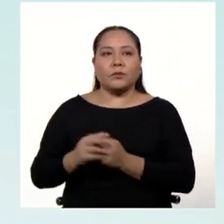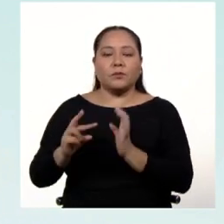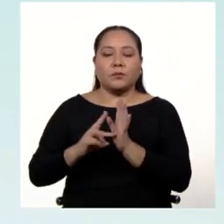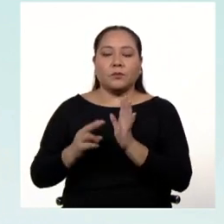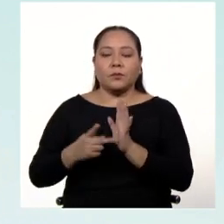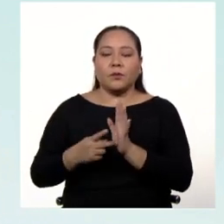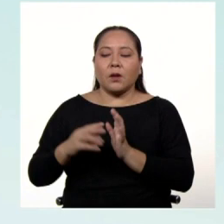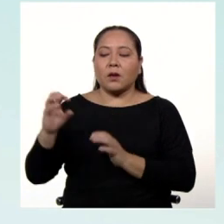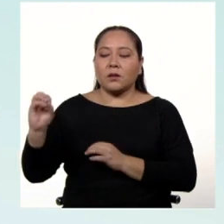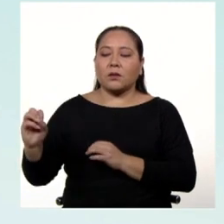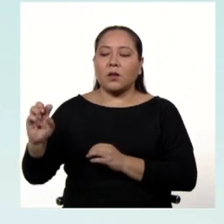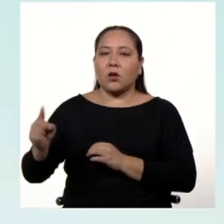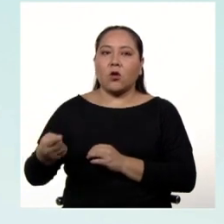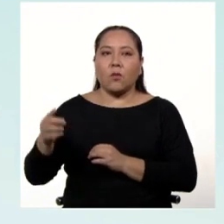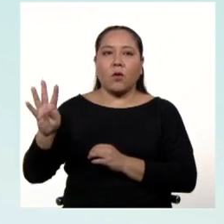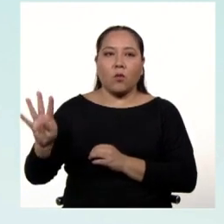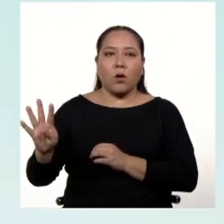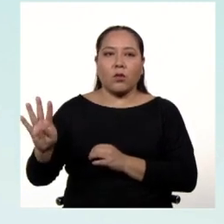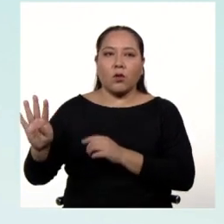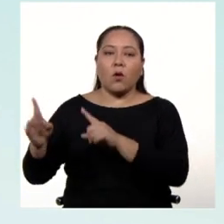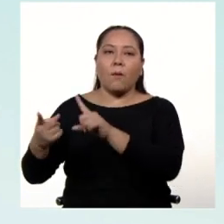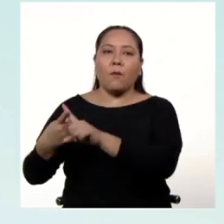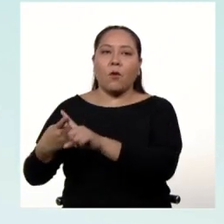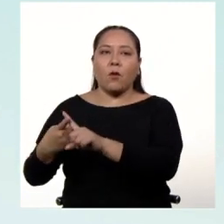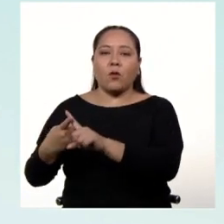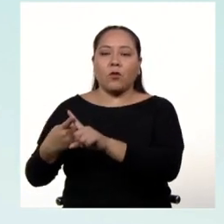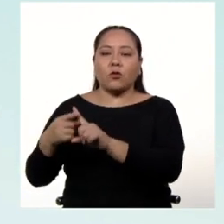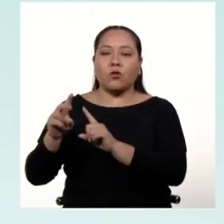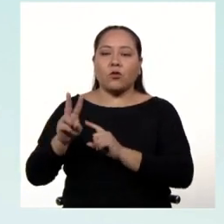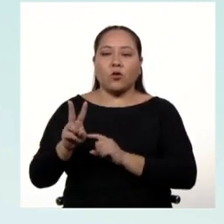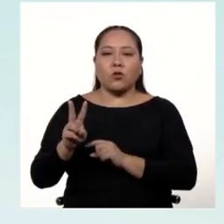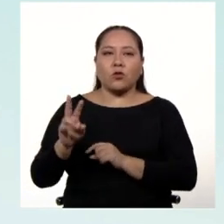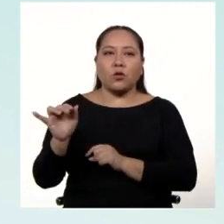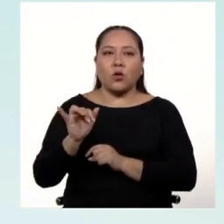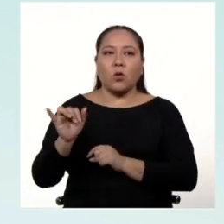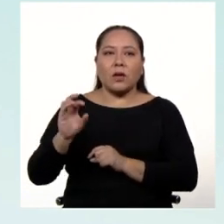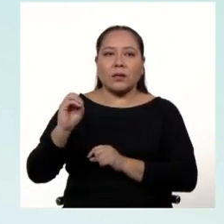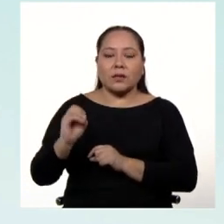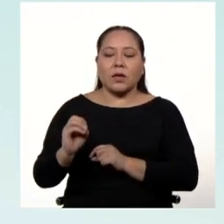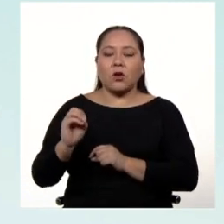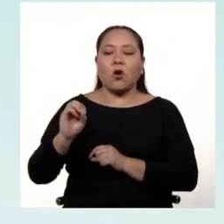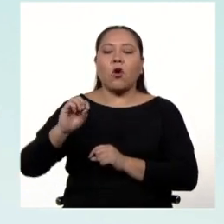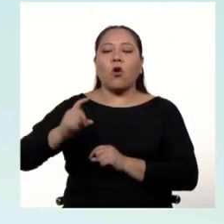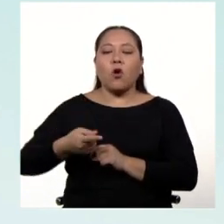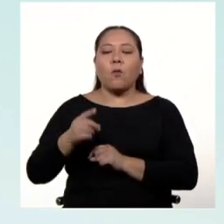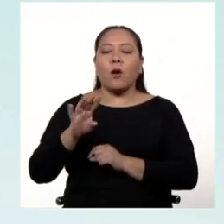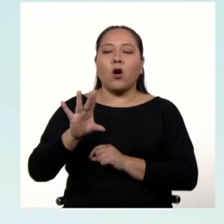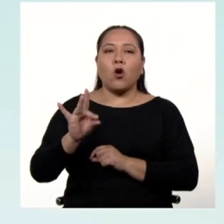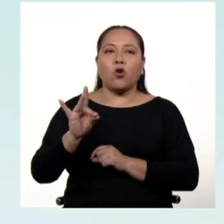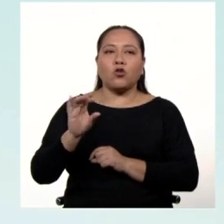decir, 0,40 que multiplica por 2 es igual a 0,80.